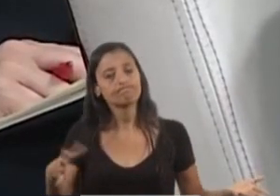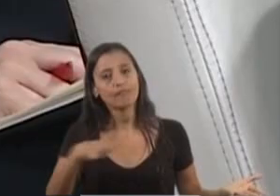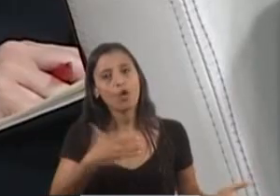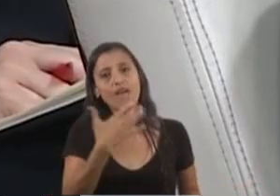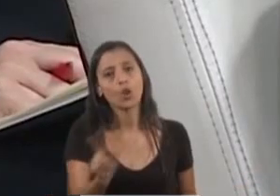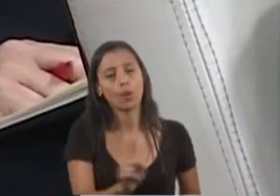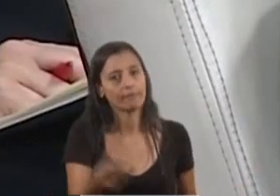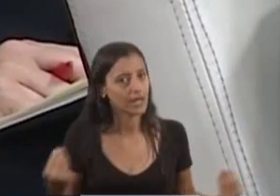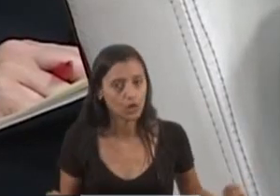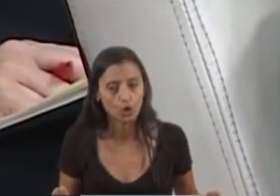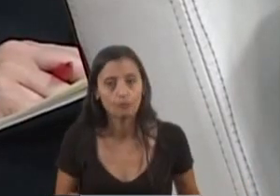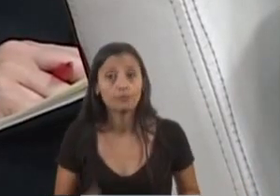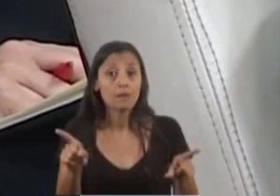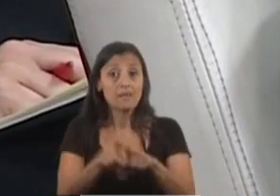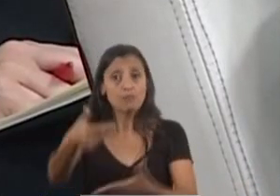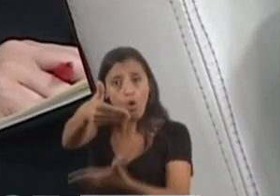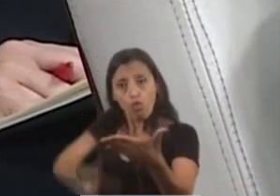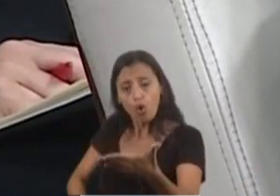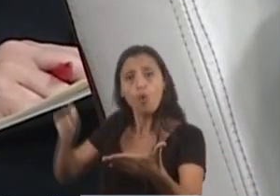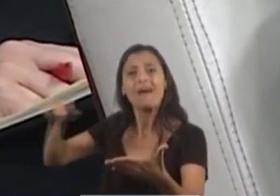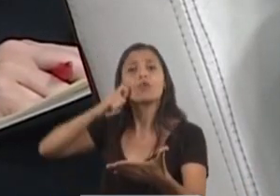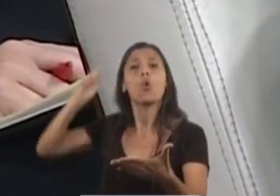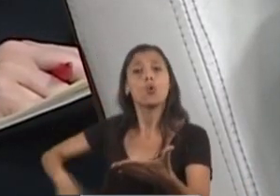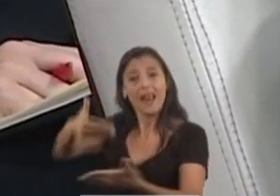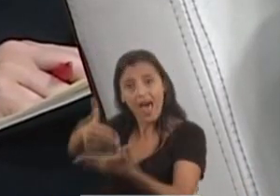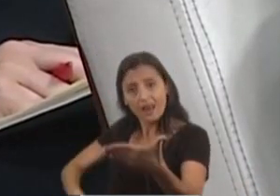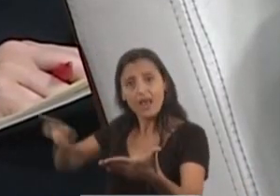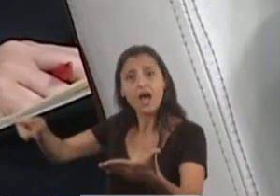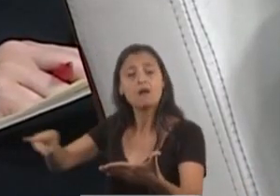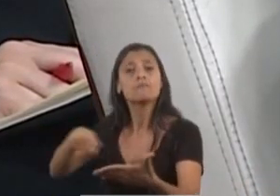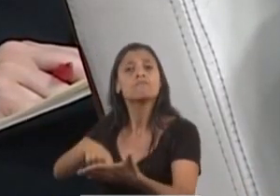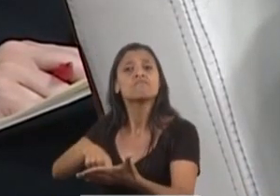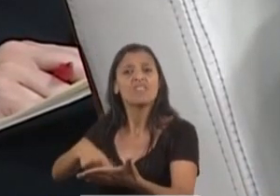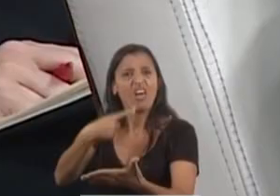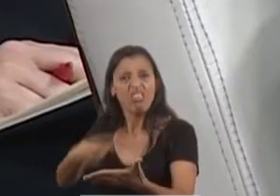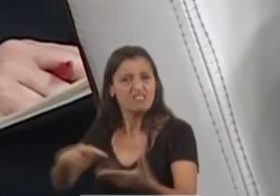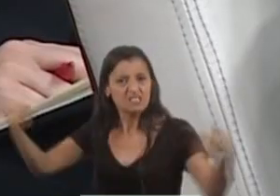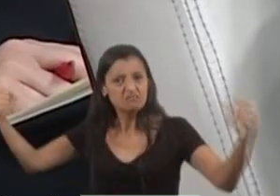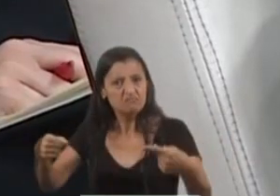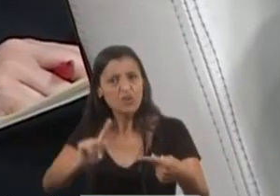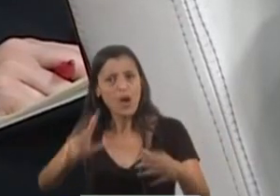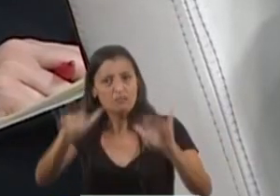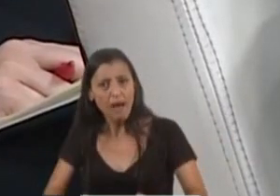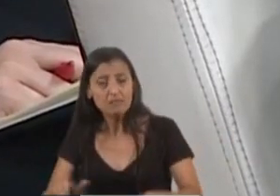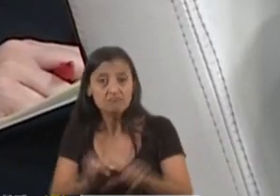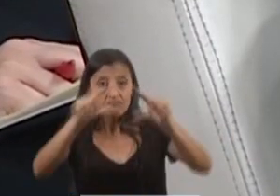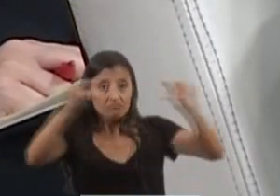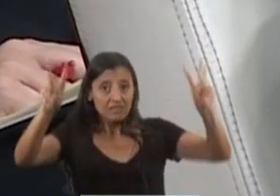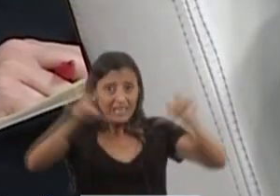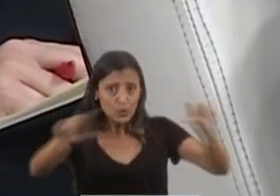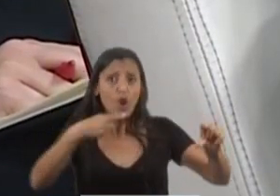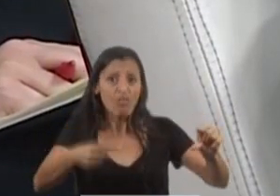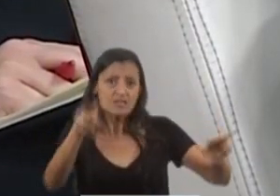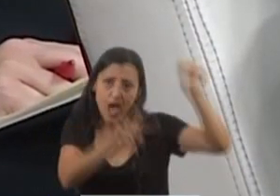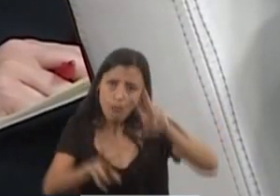por qué el documento presentado por Ucrania no aportaba a la paz cuando lo llevaba en el título, y también en